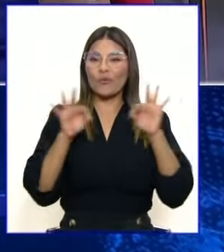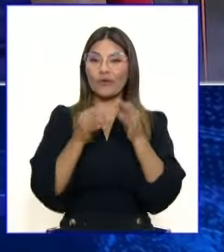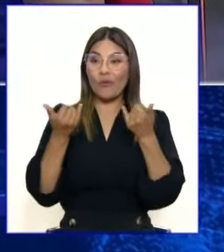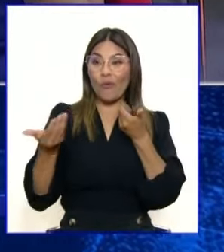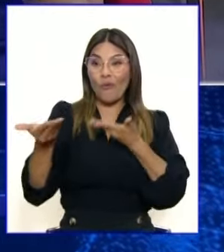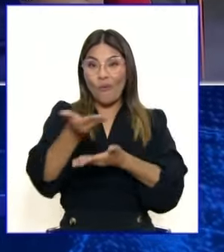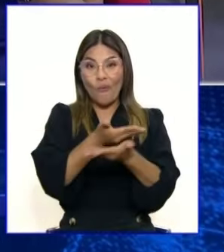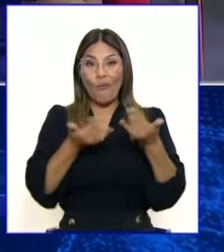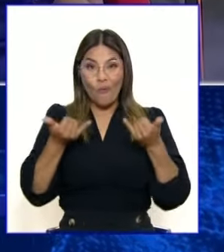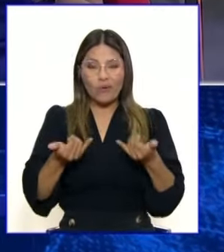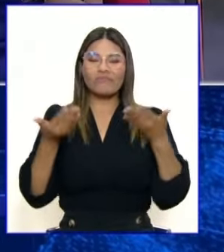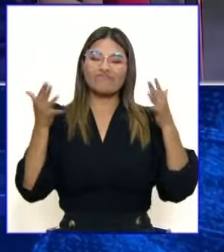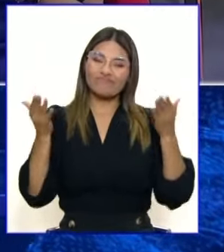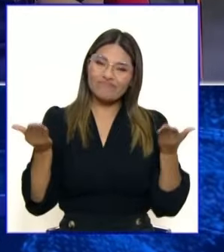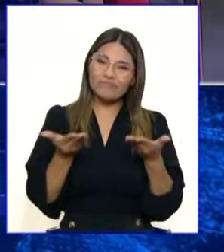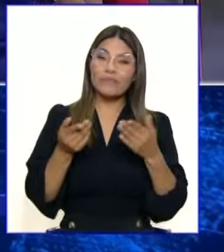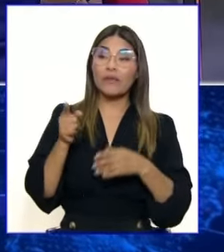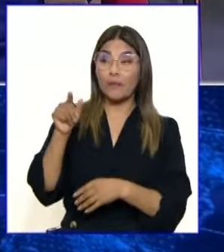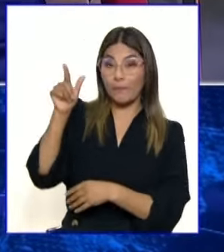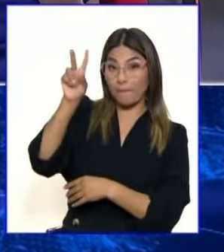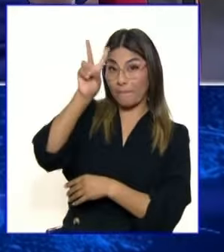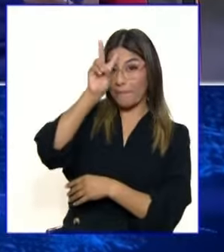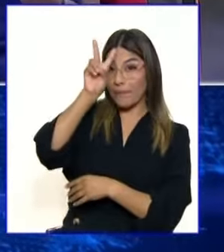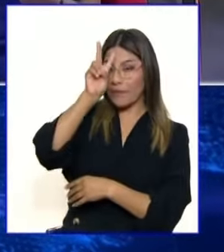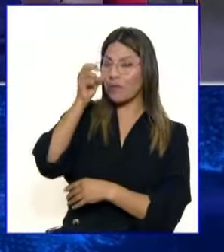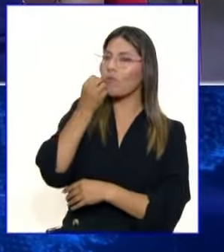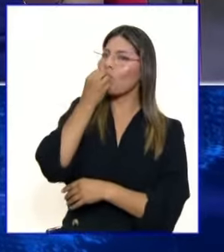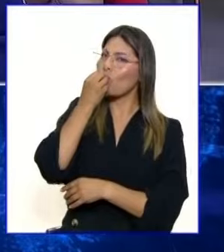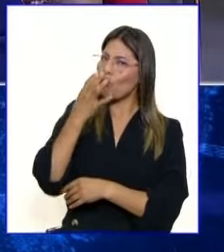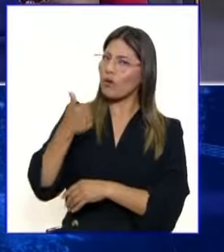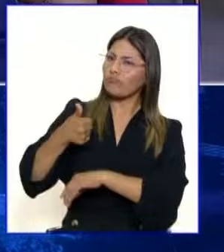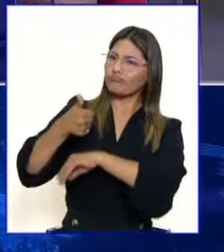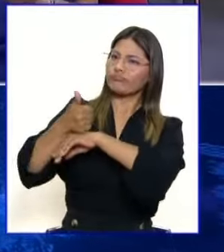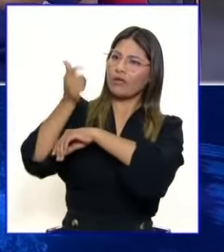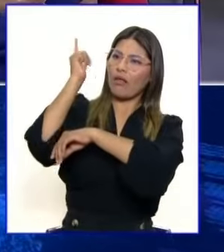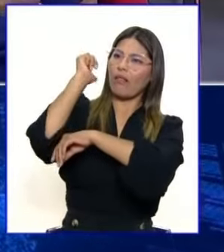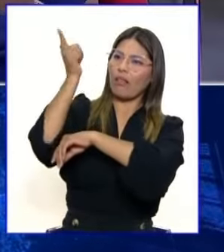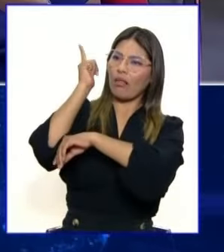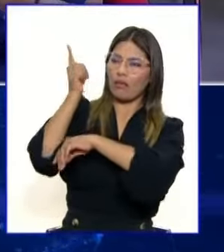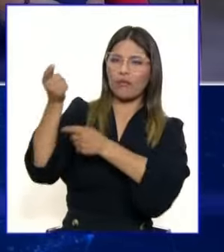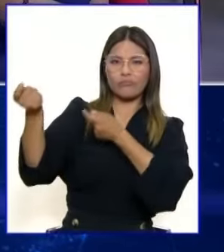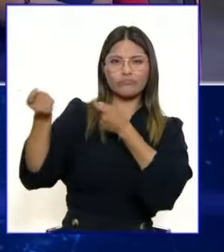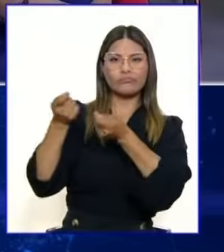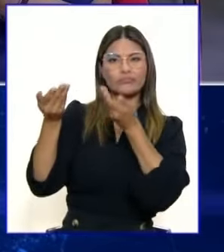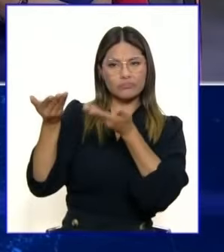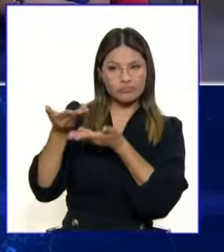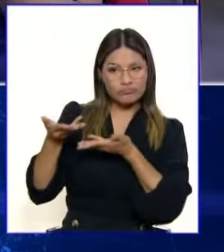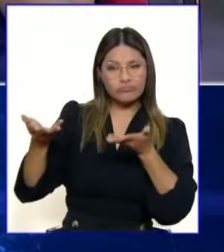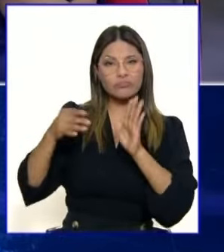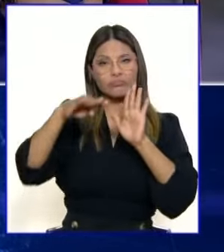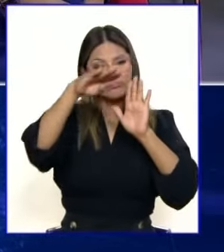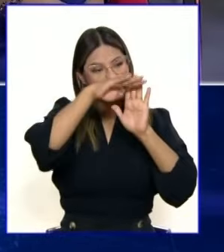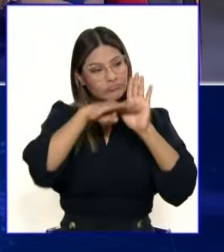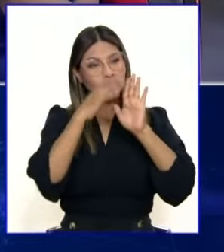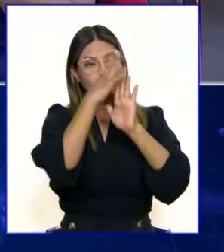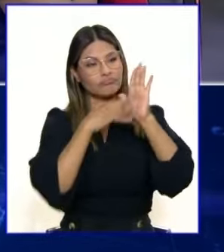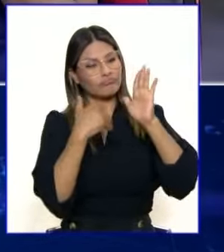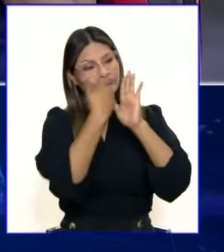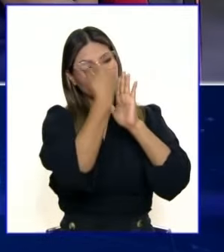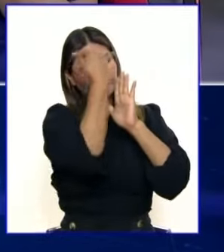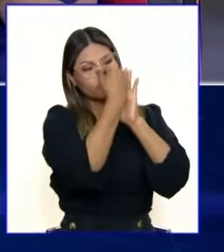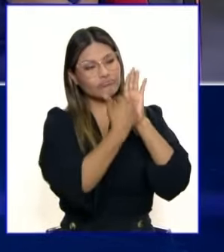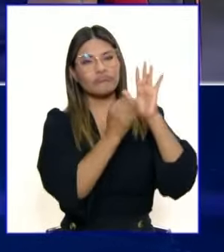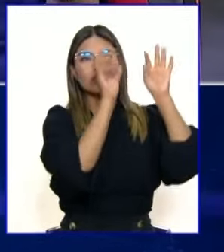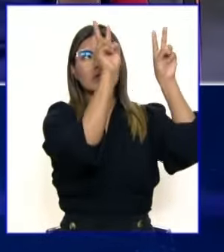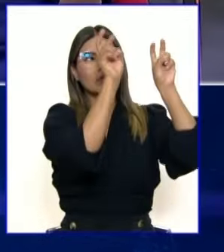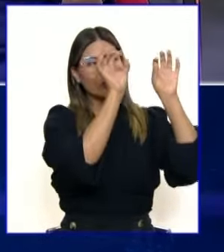alianzas. Y el Perú ha sido un líder no solamente en la región, lo ha demostrado en APEC, tienen una agenda muy sólida y los Estados